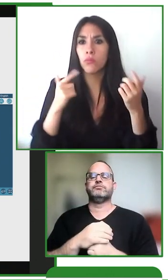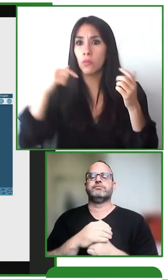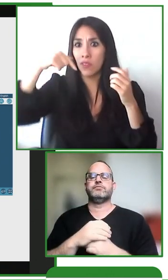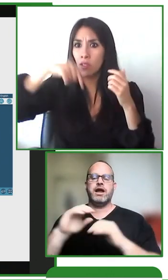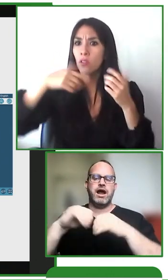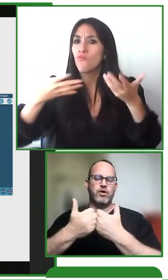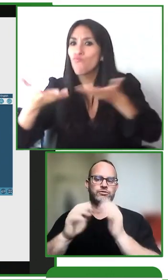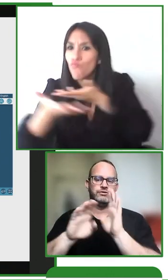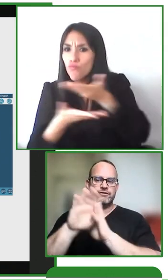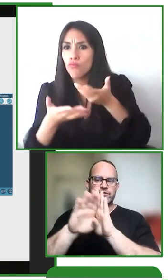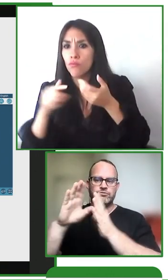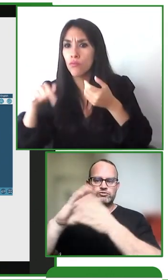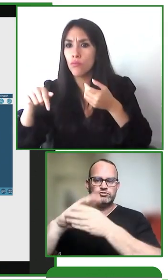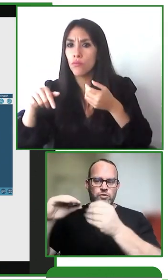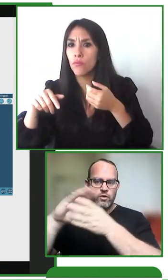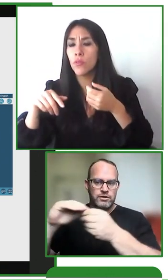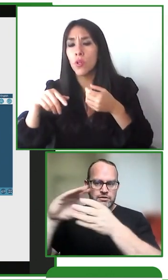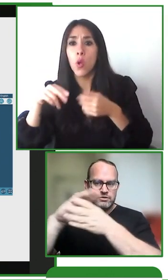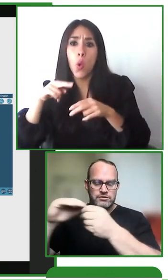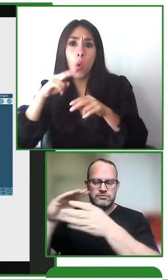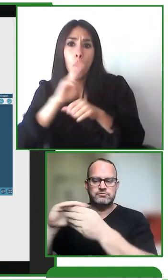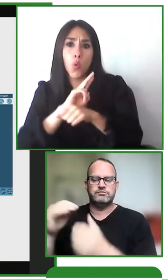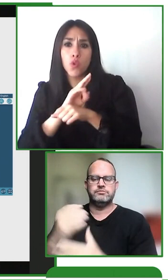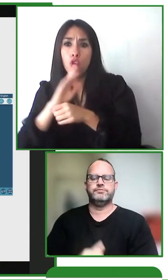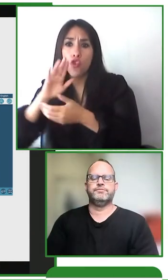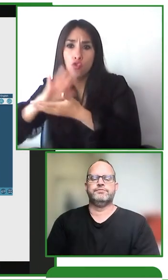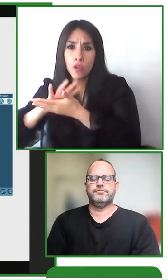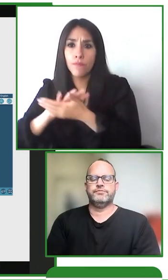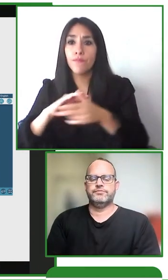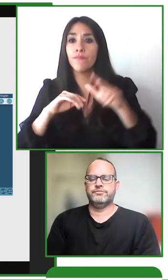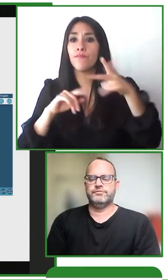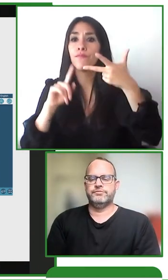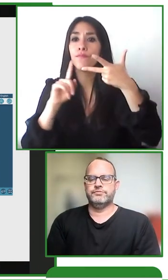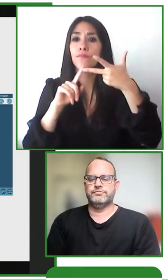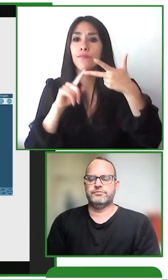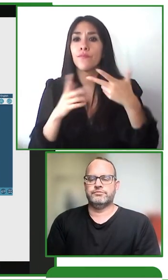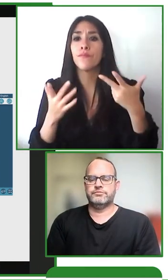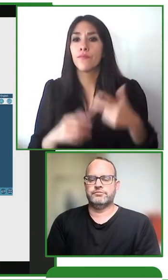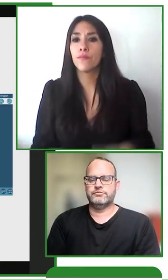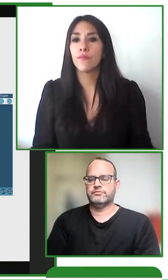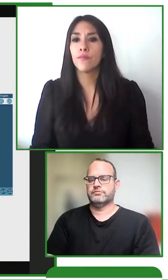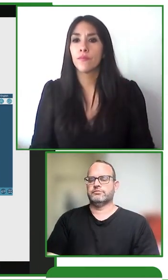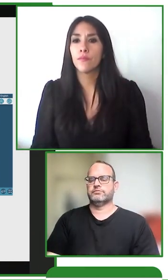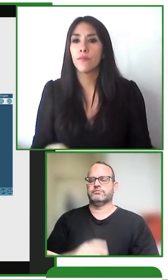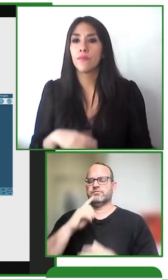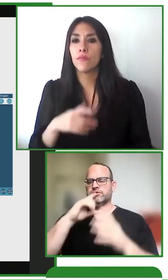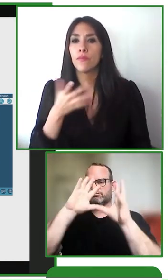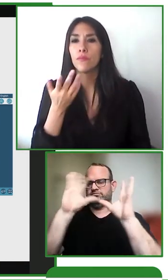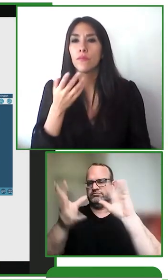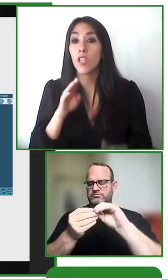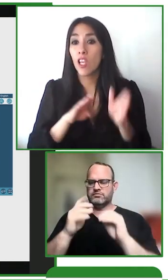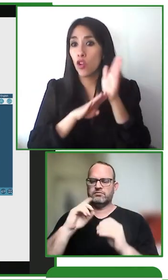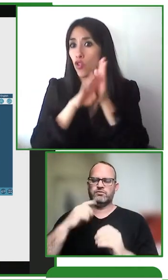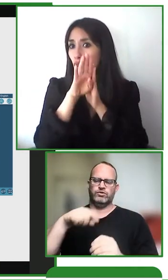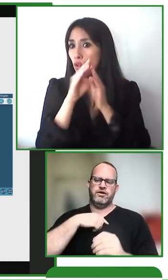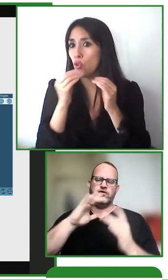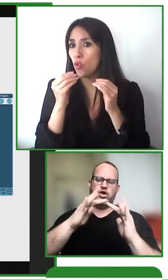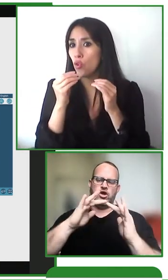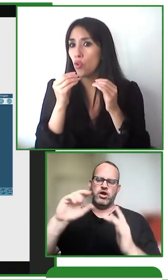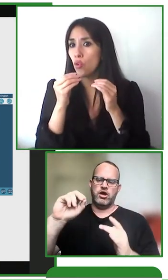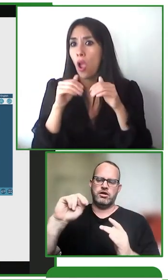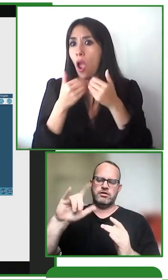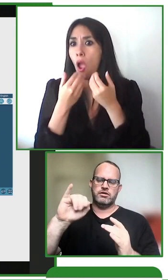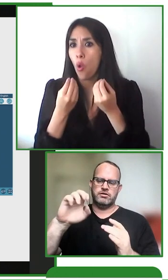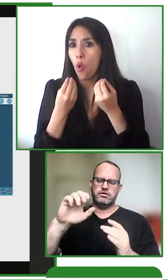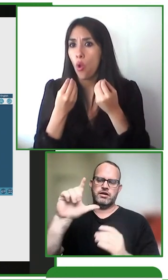componente de la plataforma involucra detalles de cómo desarrollar contenido, por ejemplo, historias para la plataforma,